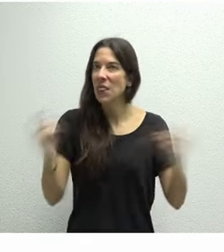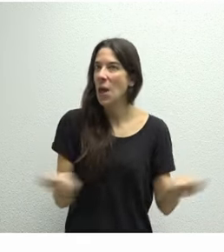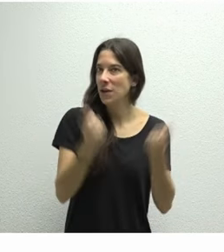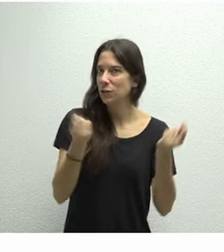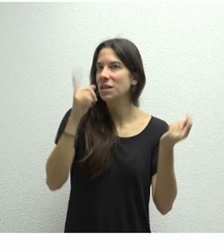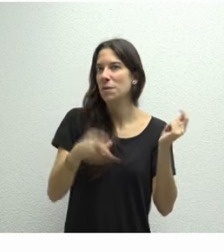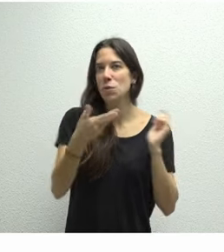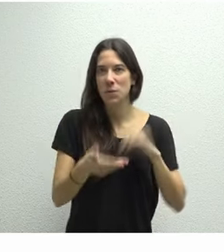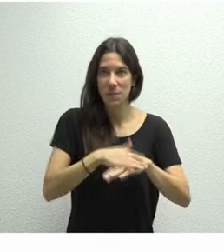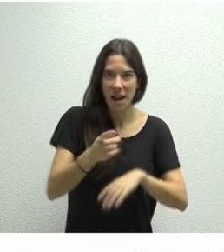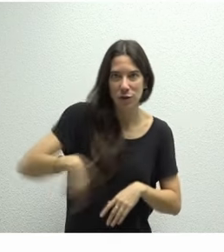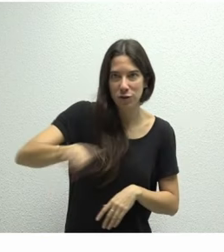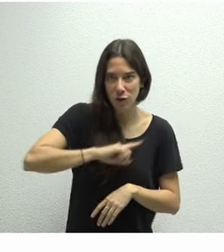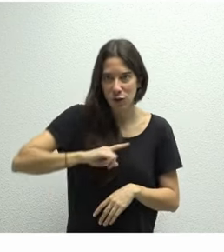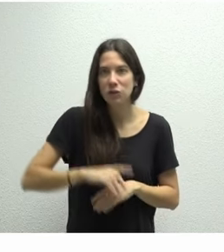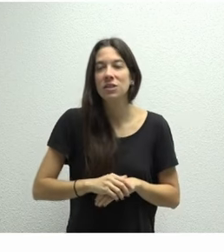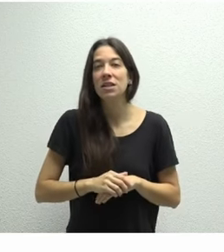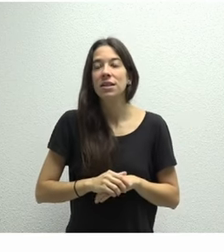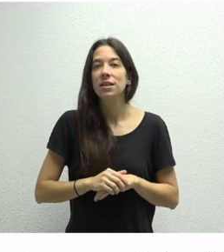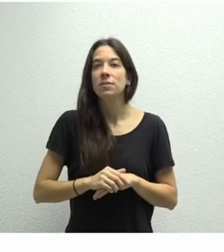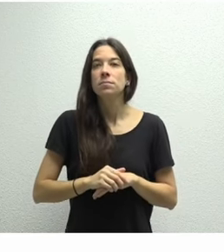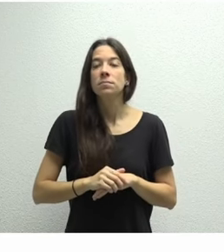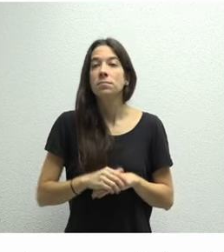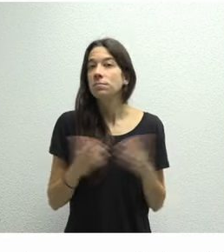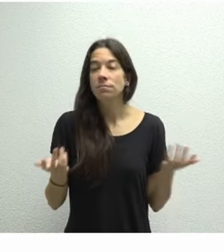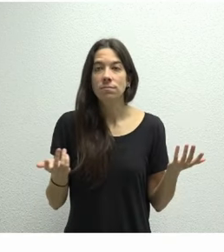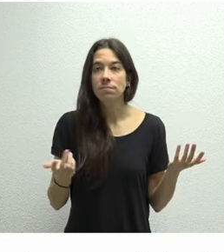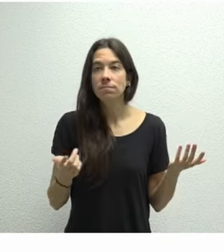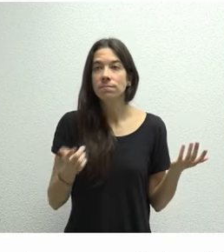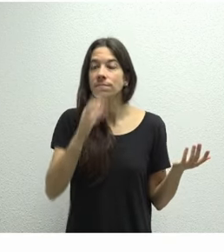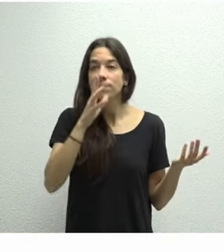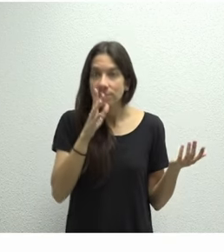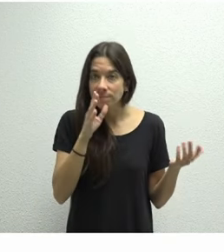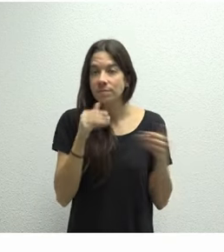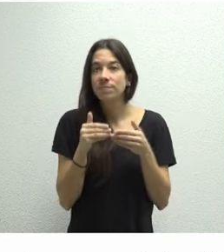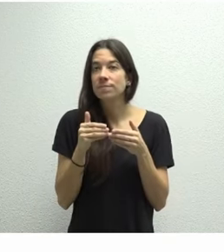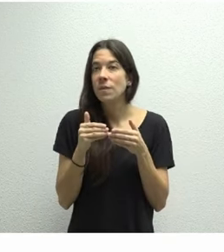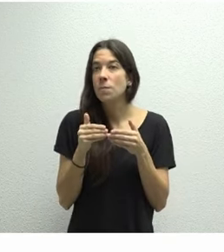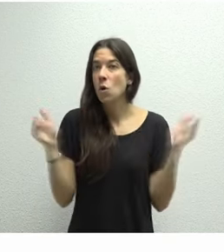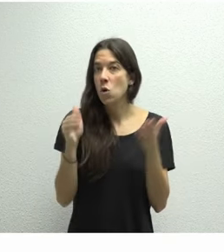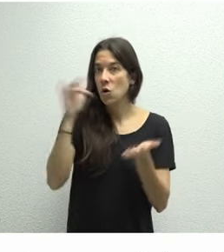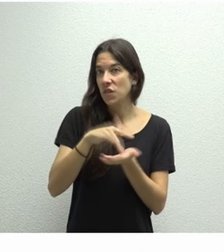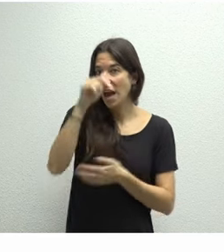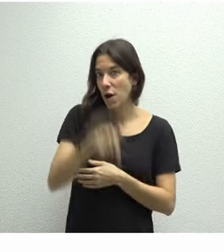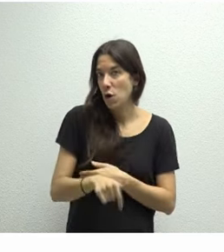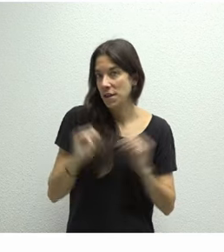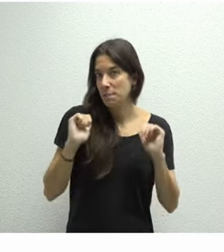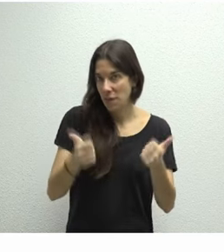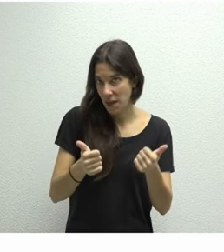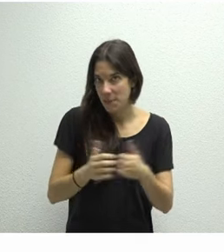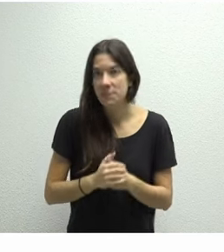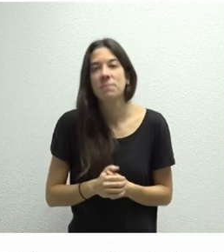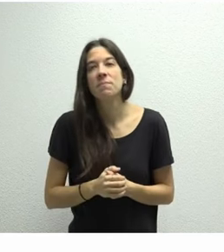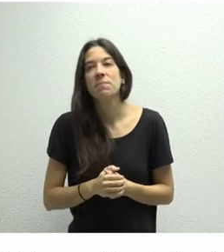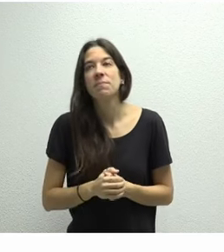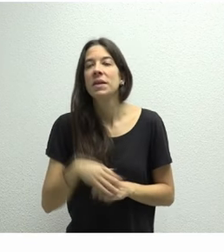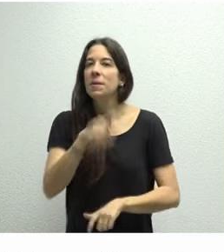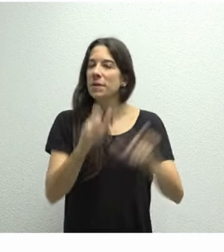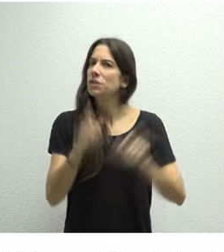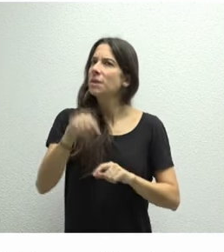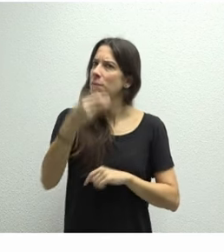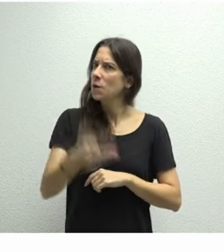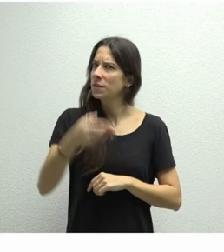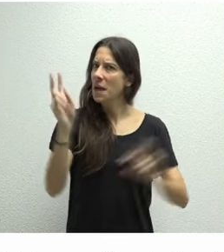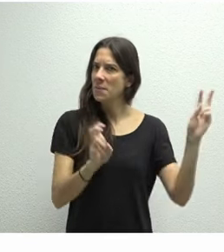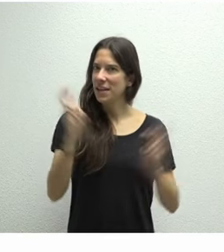nosotros y vamos a dar e apertura a este día tan importante con gente importante que ha venido también